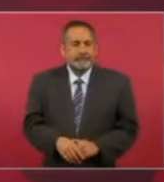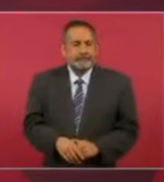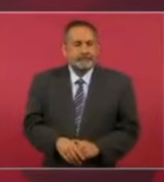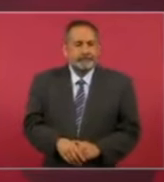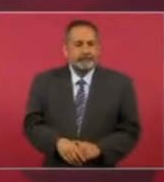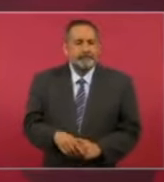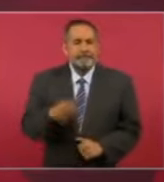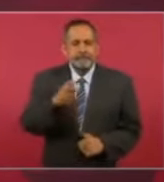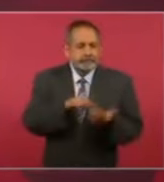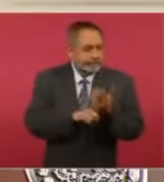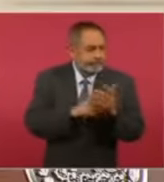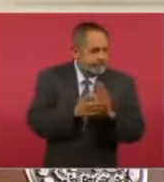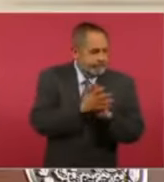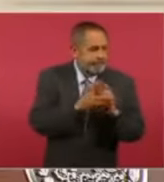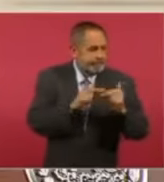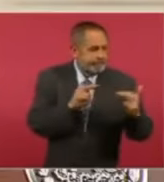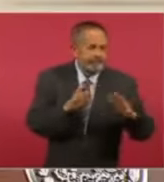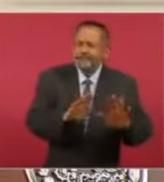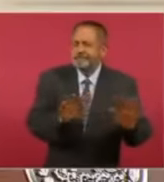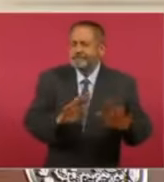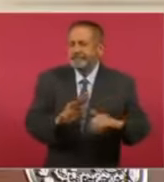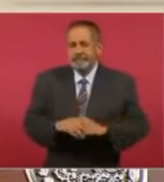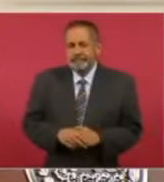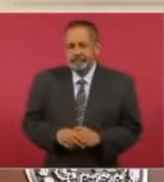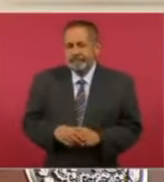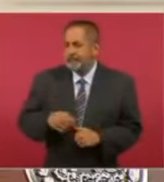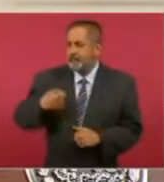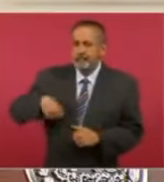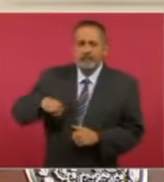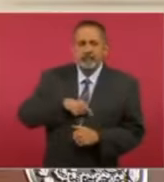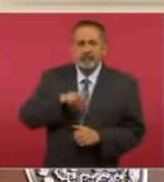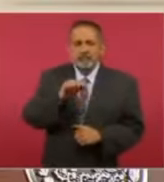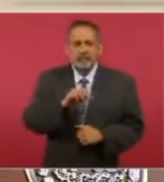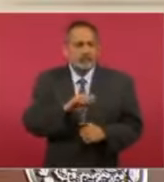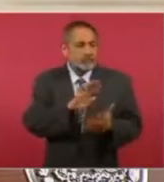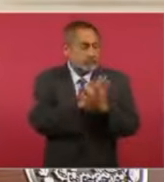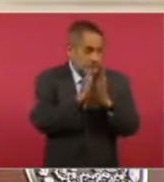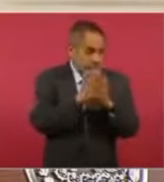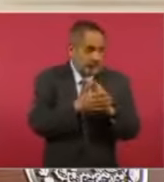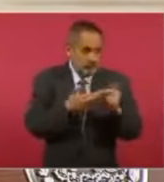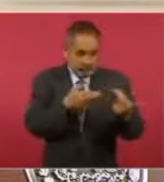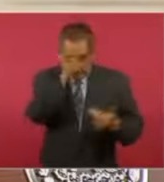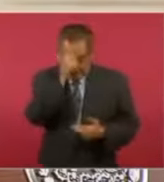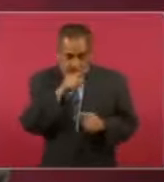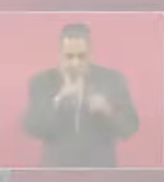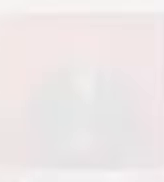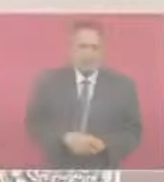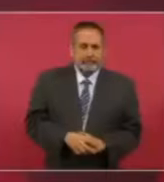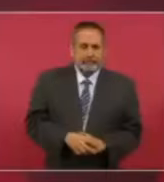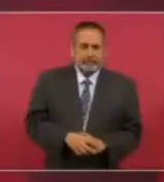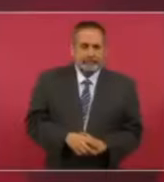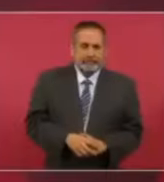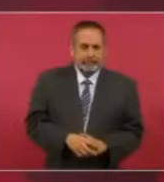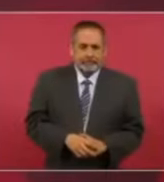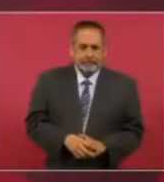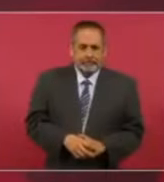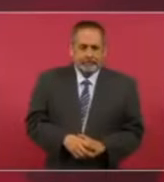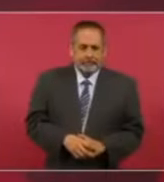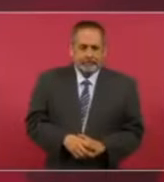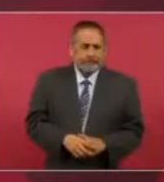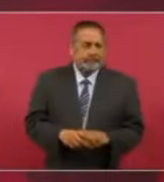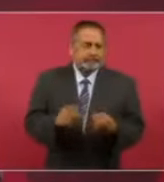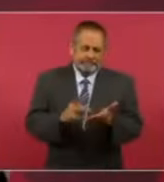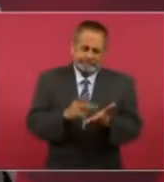ese tipo de relaciones no establecemos relaciones de complicidad con nadie Cuántas veces